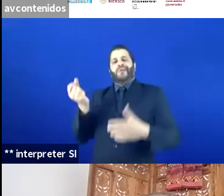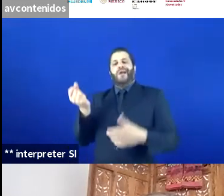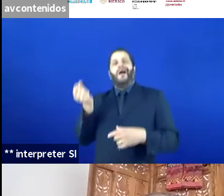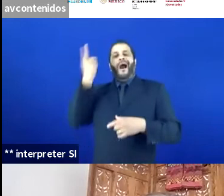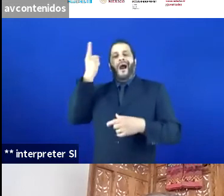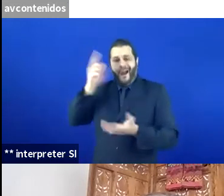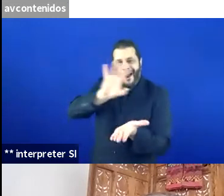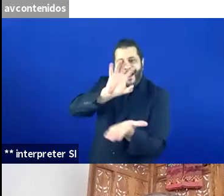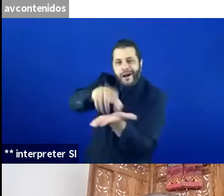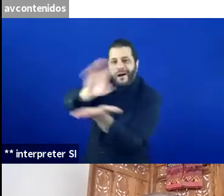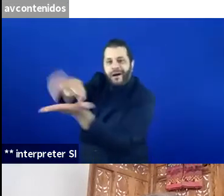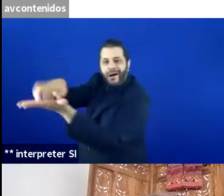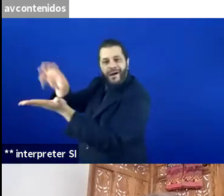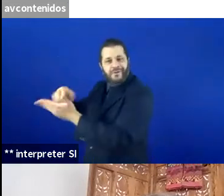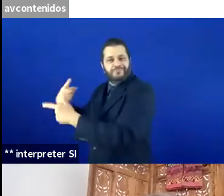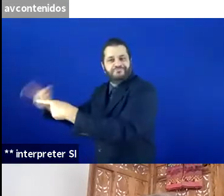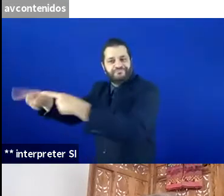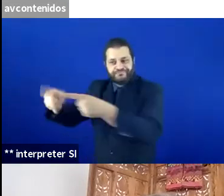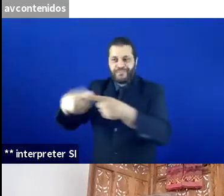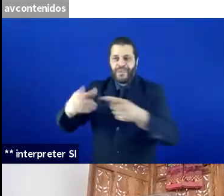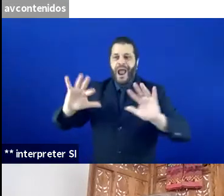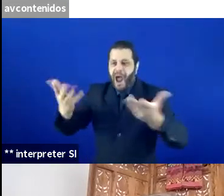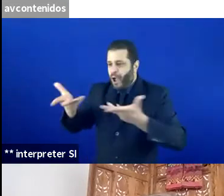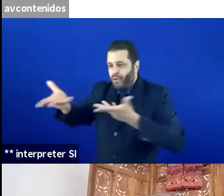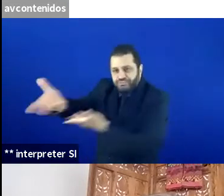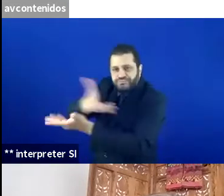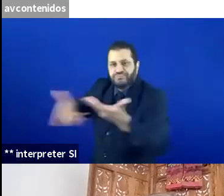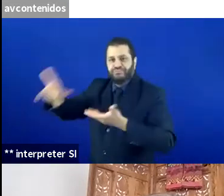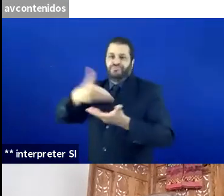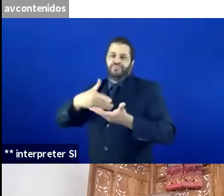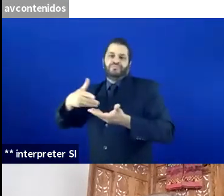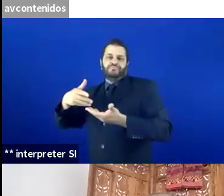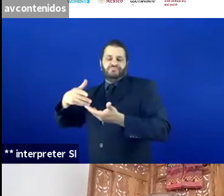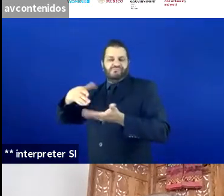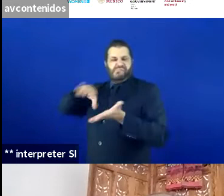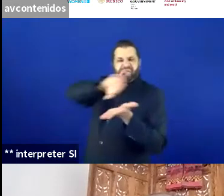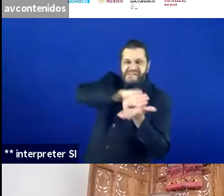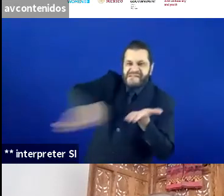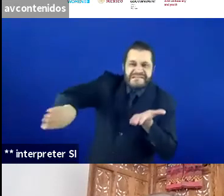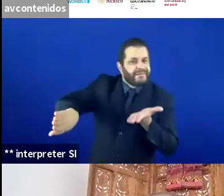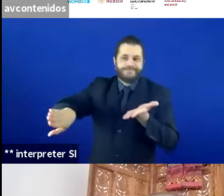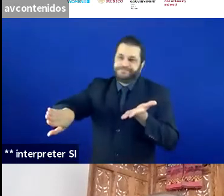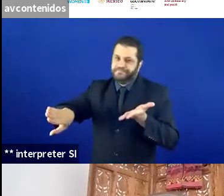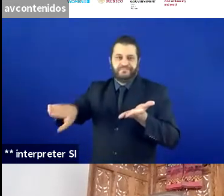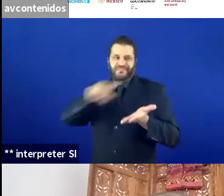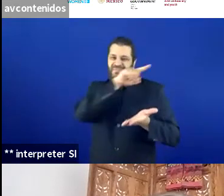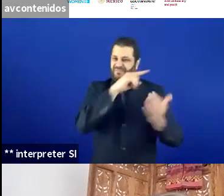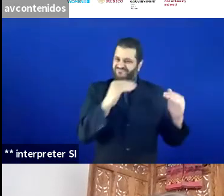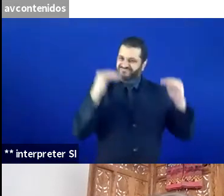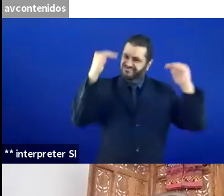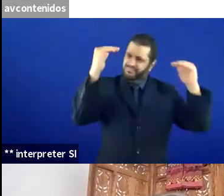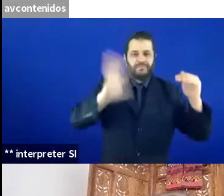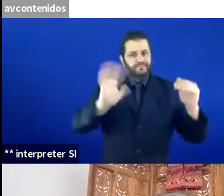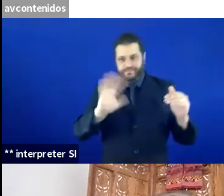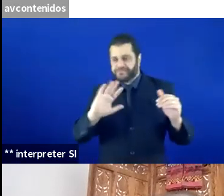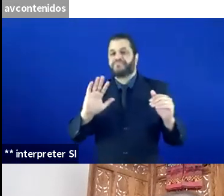la discriminación, los estereotipos y quién tiene poder y quién no. Esto debe integrarse de forma significativa a nuestra forma de